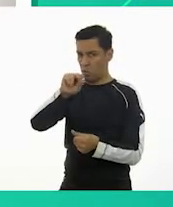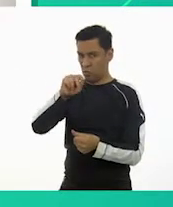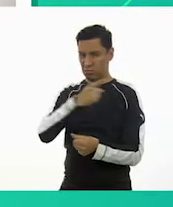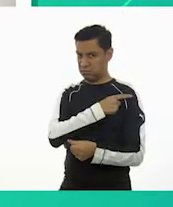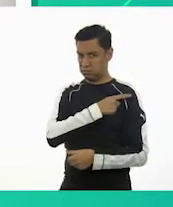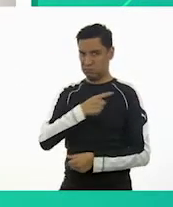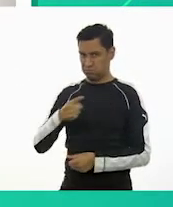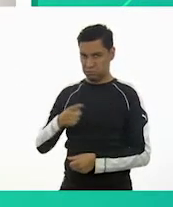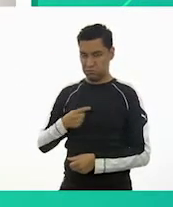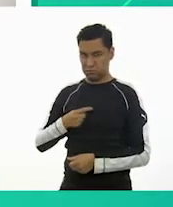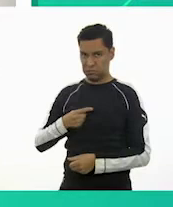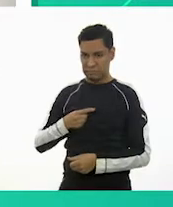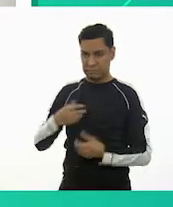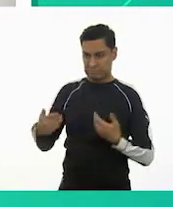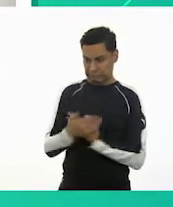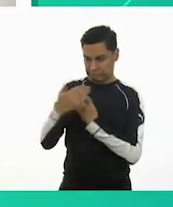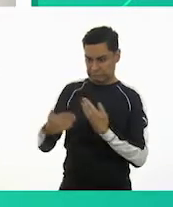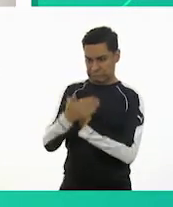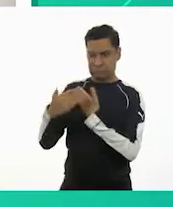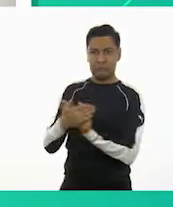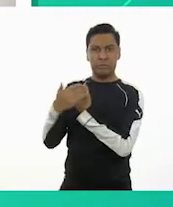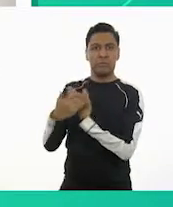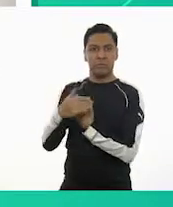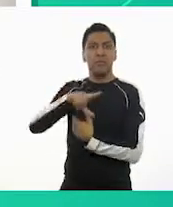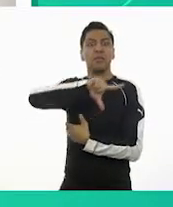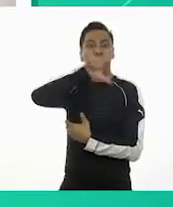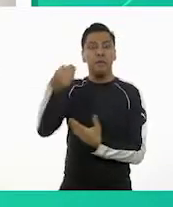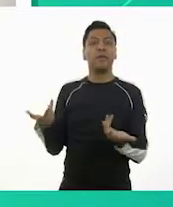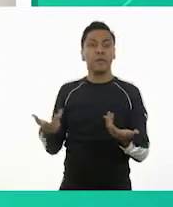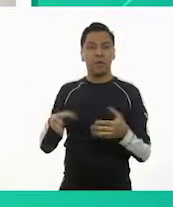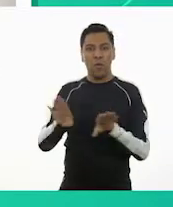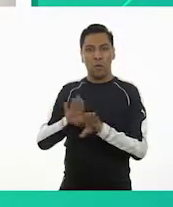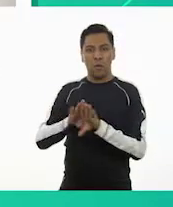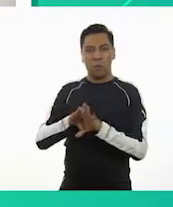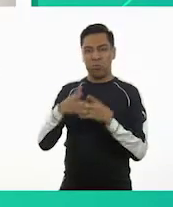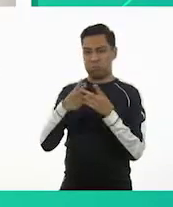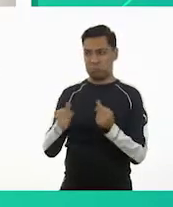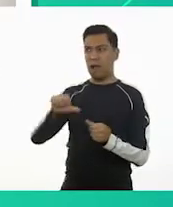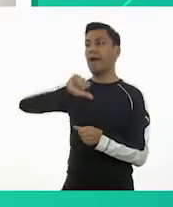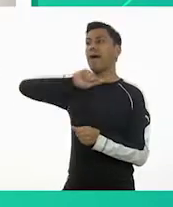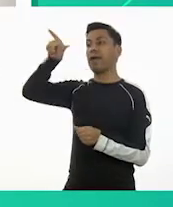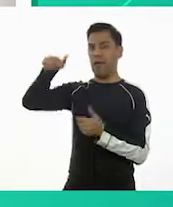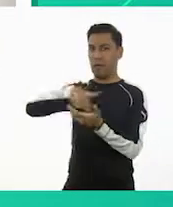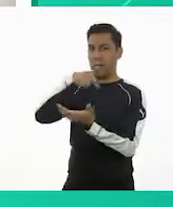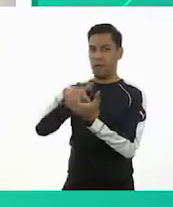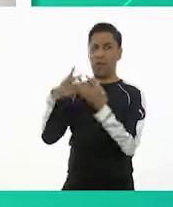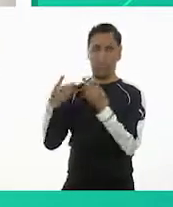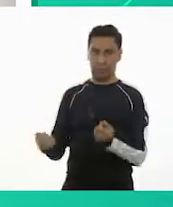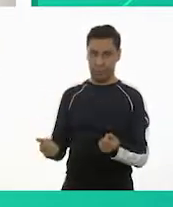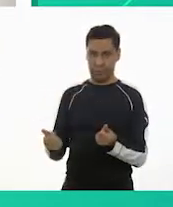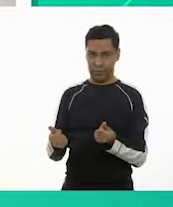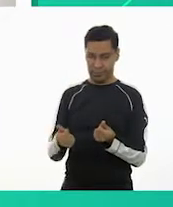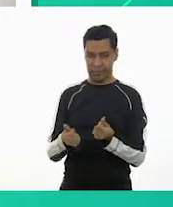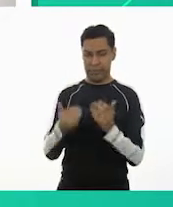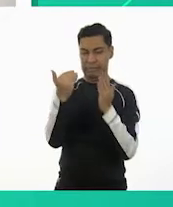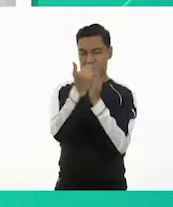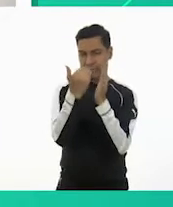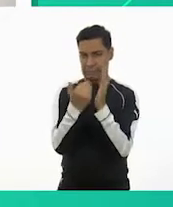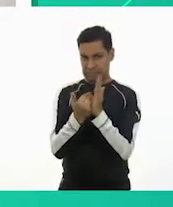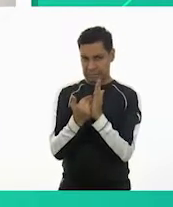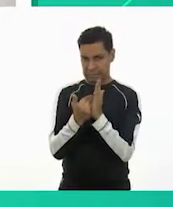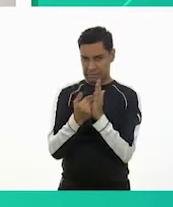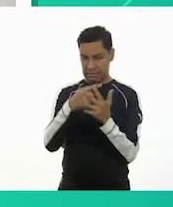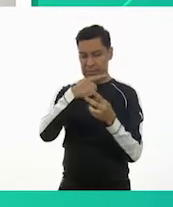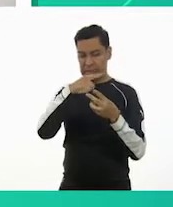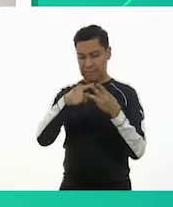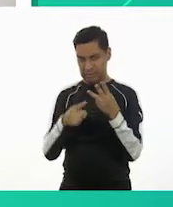con rapidez y desplazar especies nativas. Sigue la regla de las 3 R's.